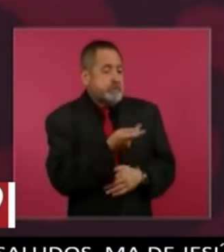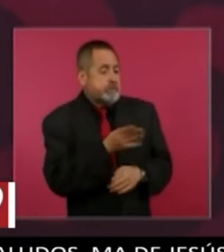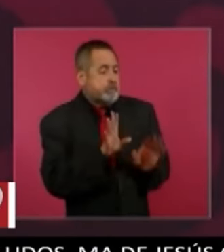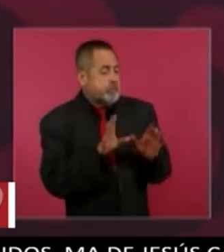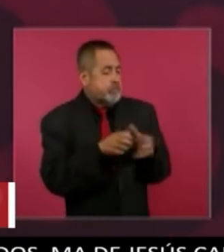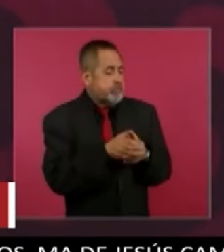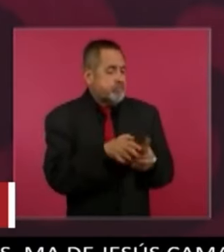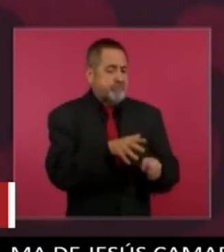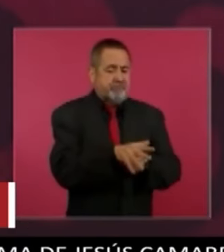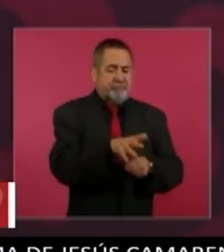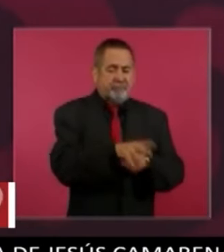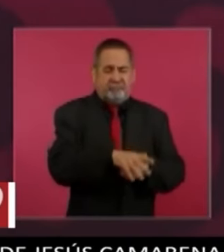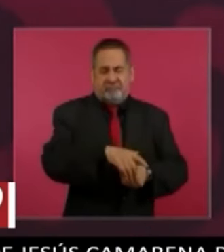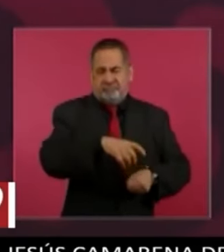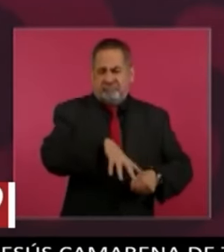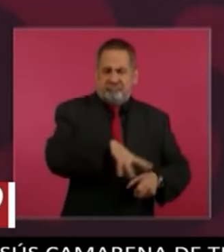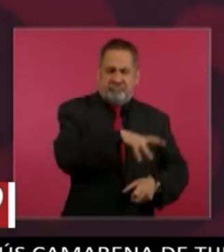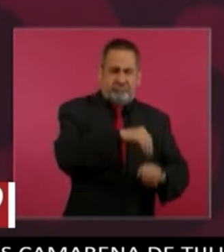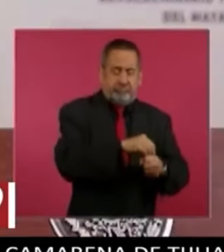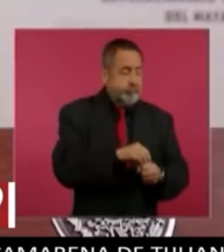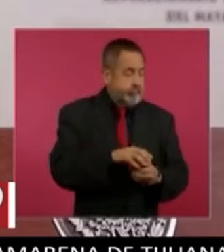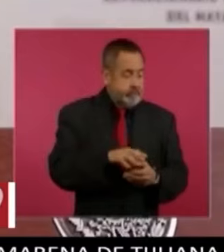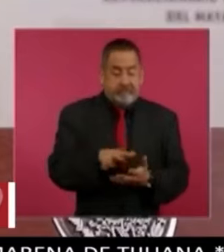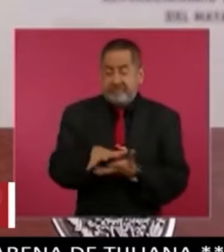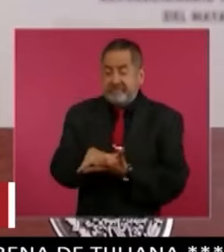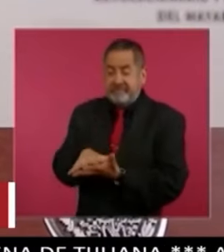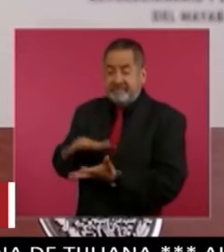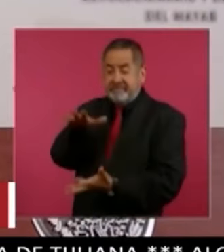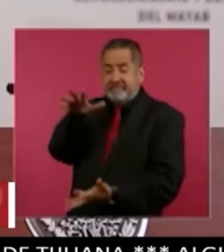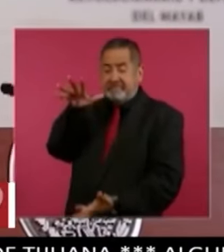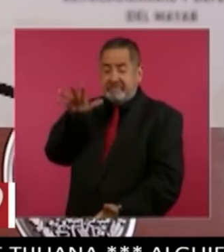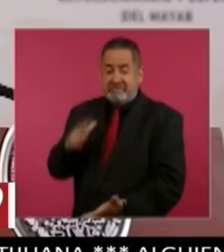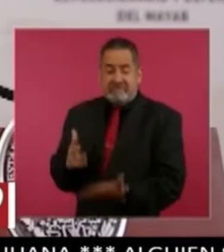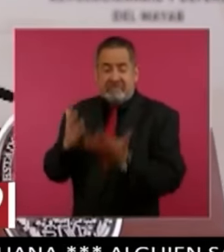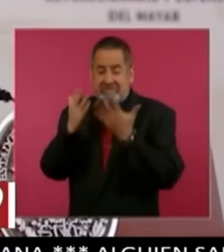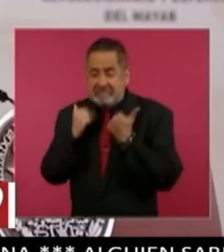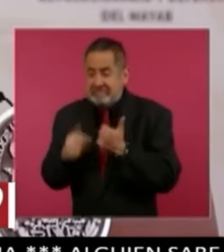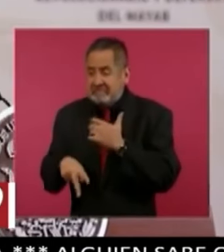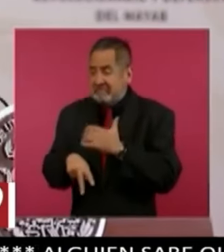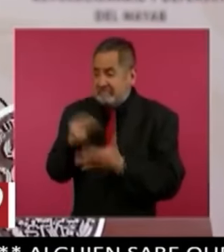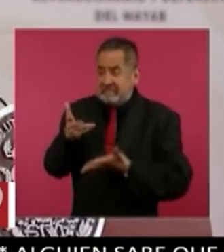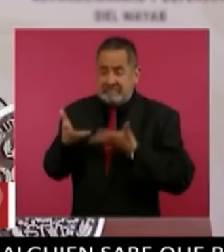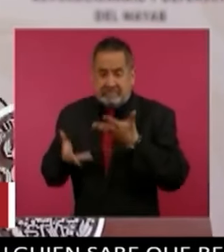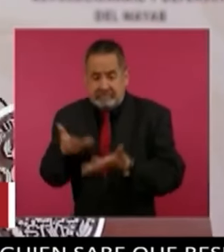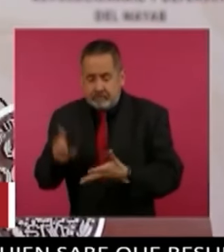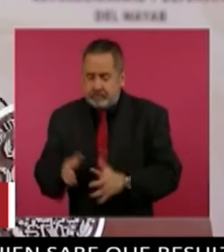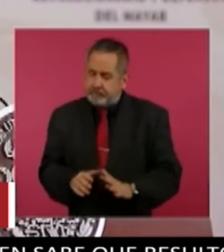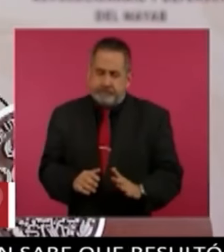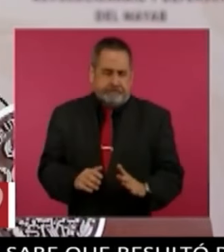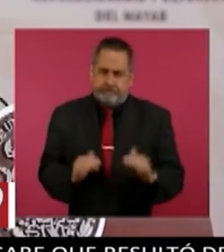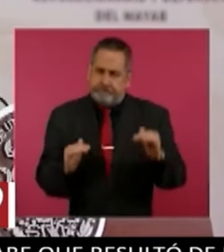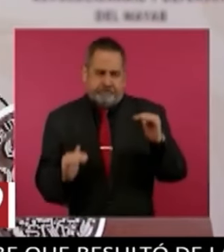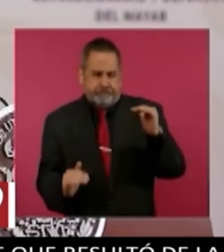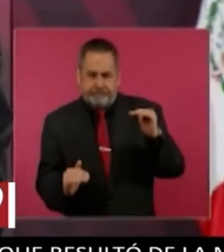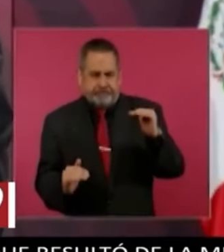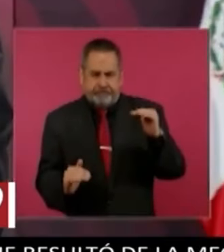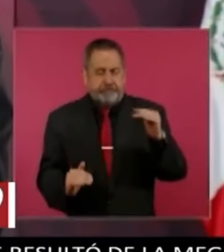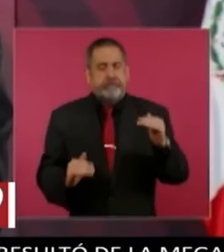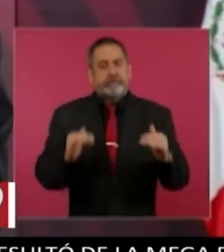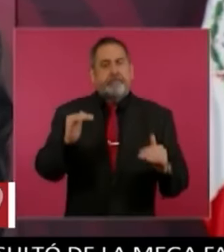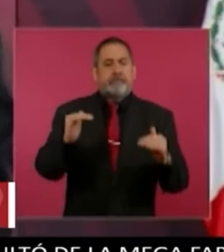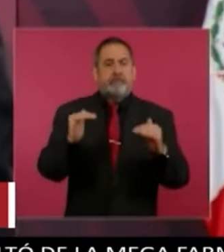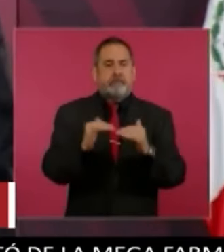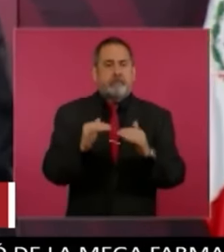y su pandilla han venido cometiendo. No se conoce un sexenio en las últimas décadas